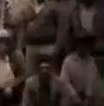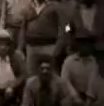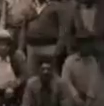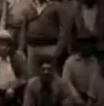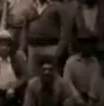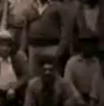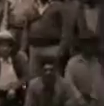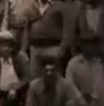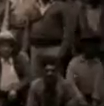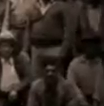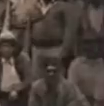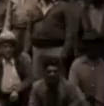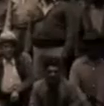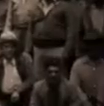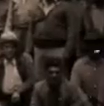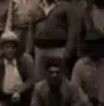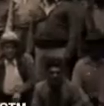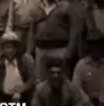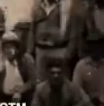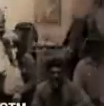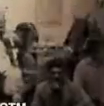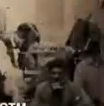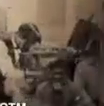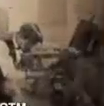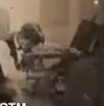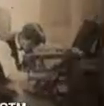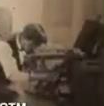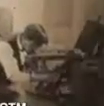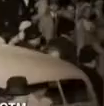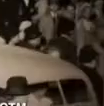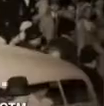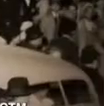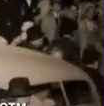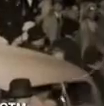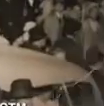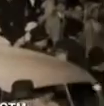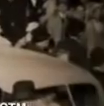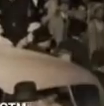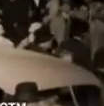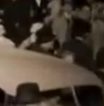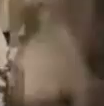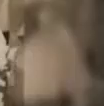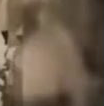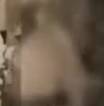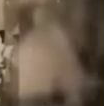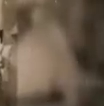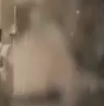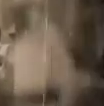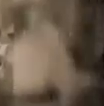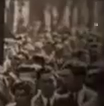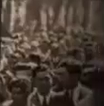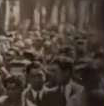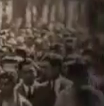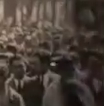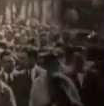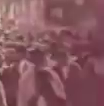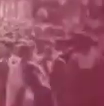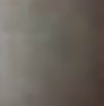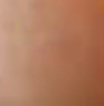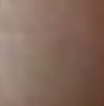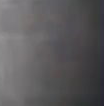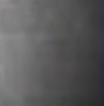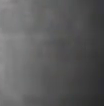petrolero, dando pie a la formación de las grandes centrales obreras como la CTM, la CNC y la